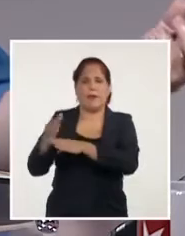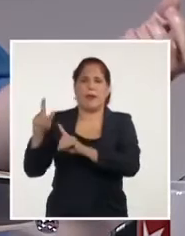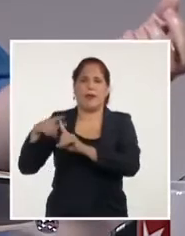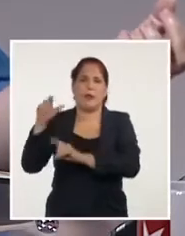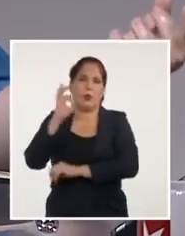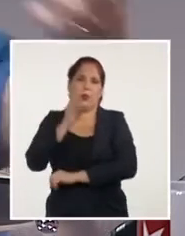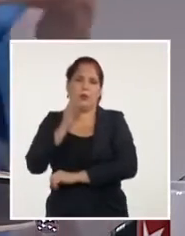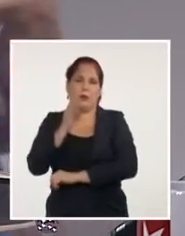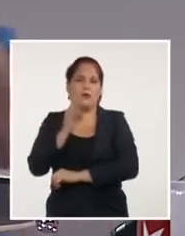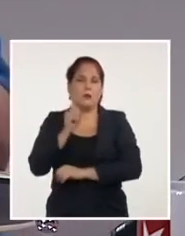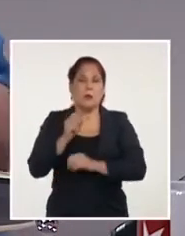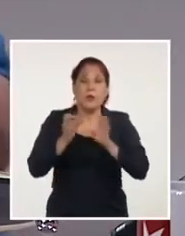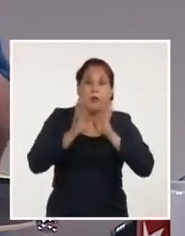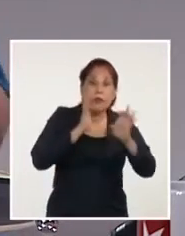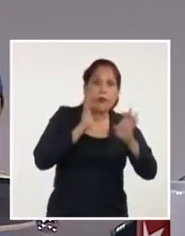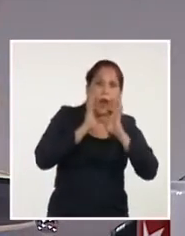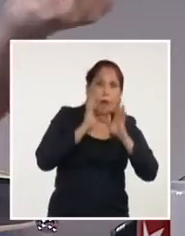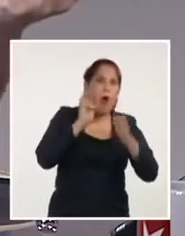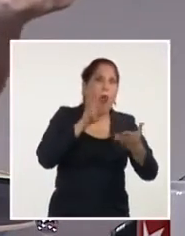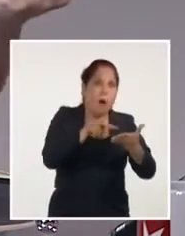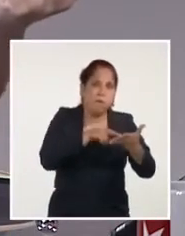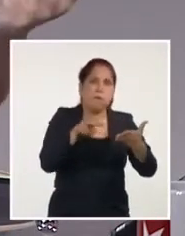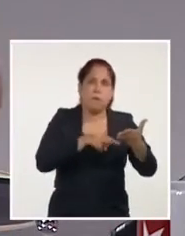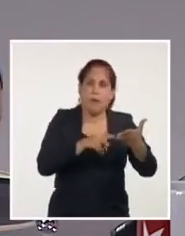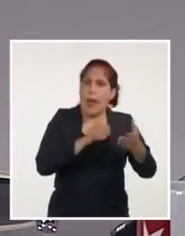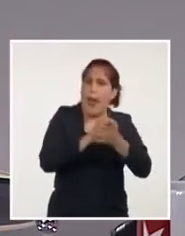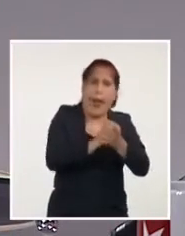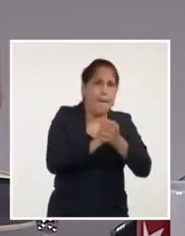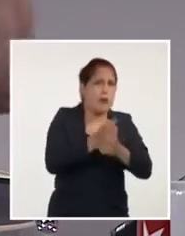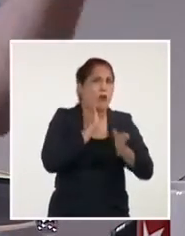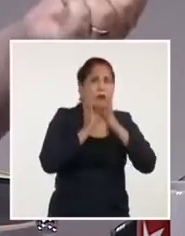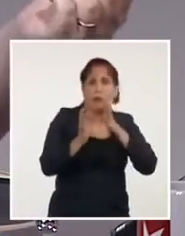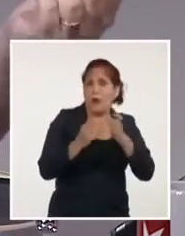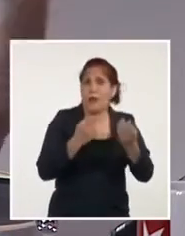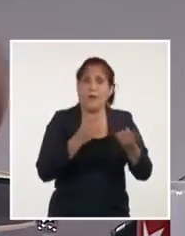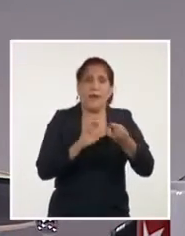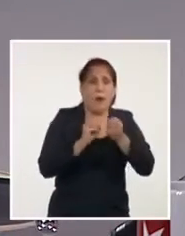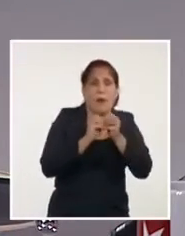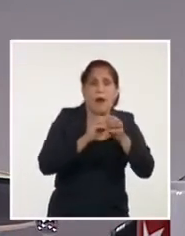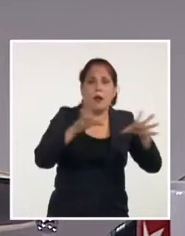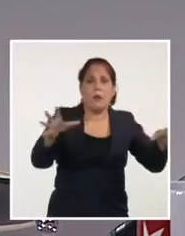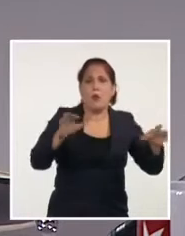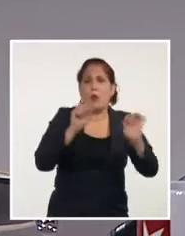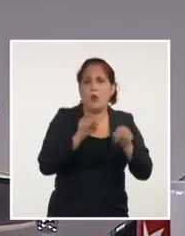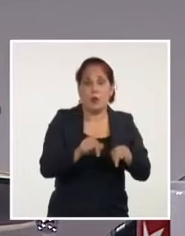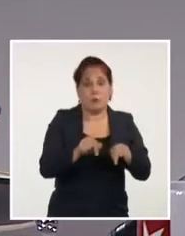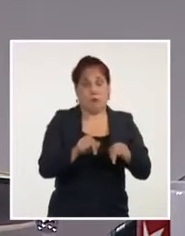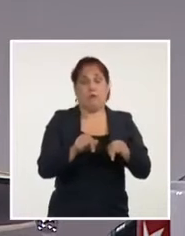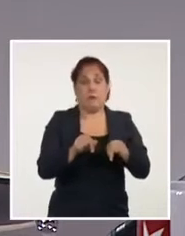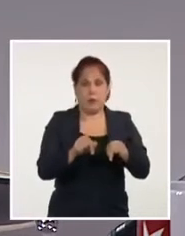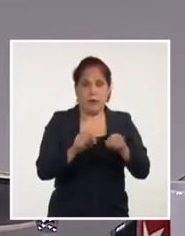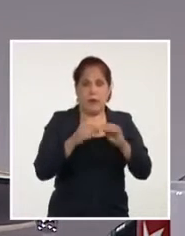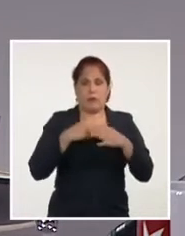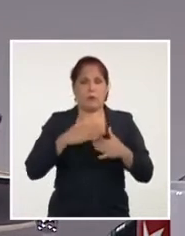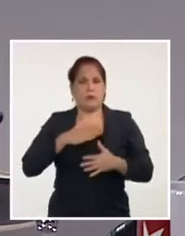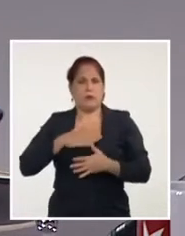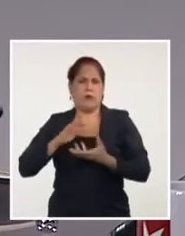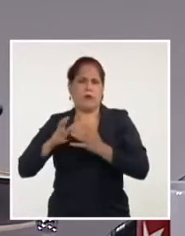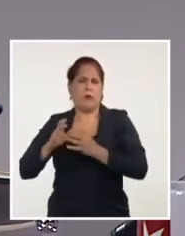esa es toda la realidad, porque tu relación con los medios es eso. O sea, que es para todo el mundo, cuando en realidad tú estás encerrado en tu propia